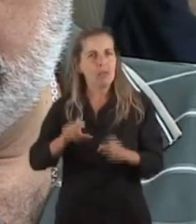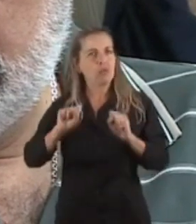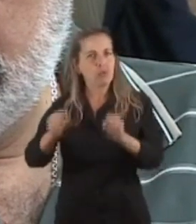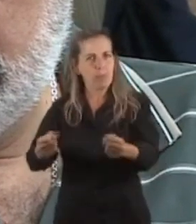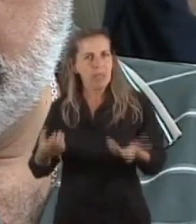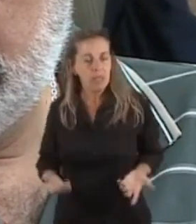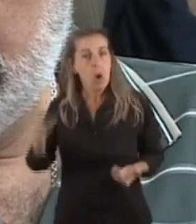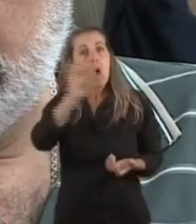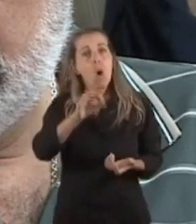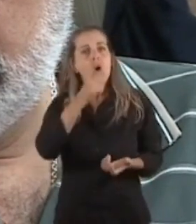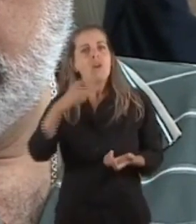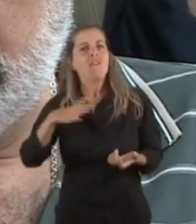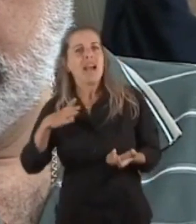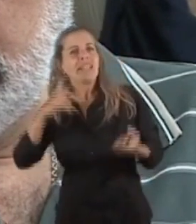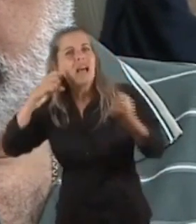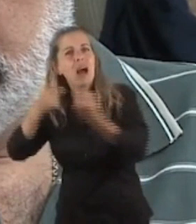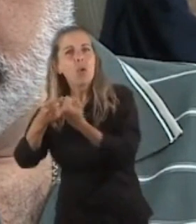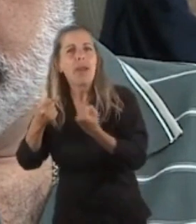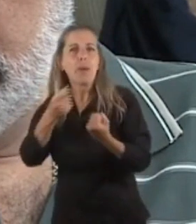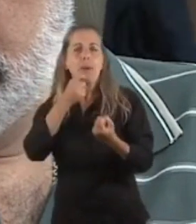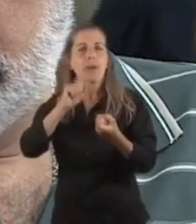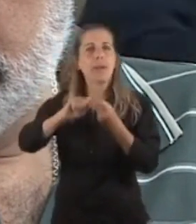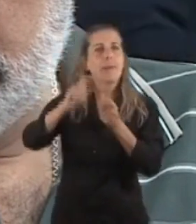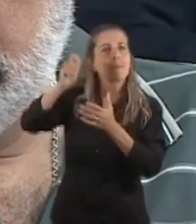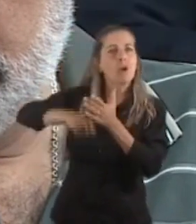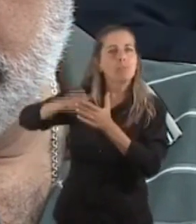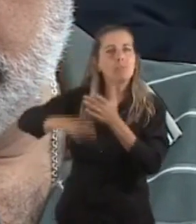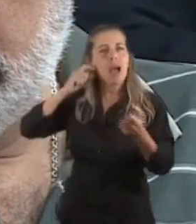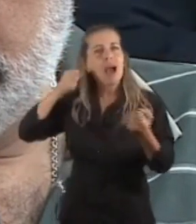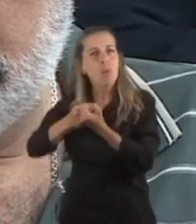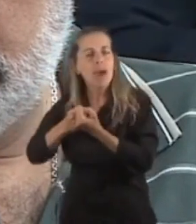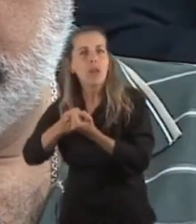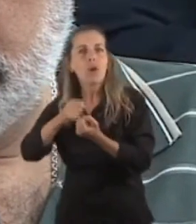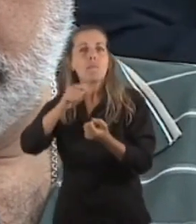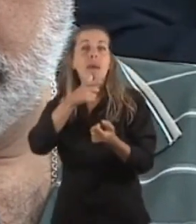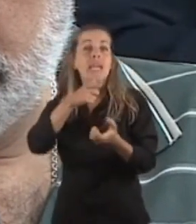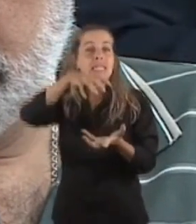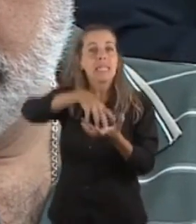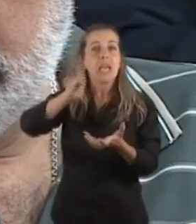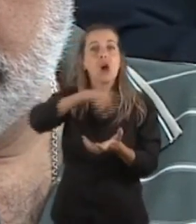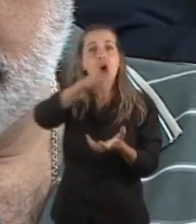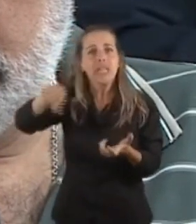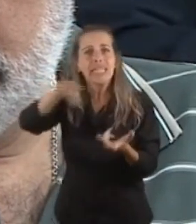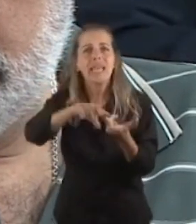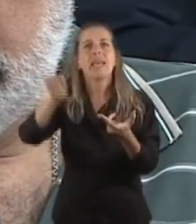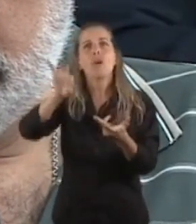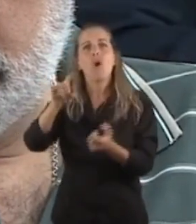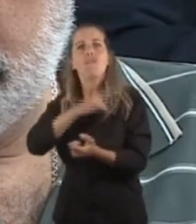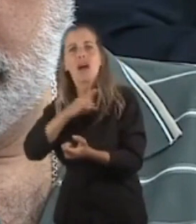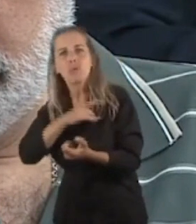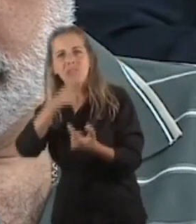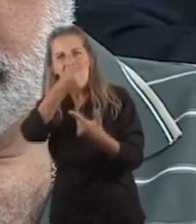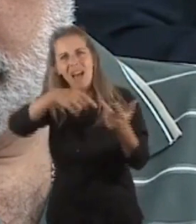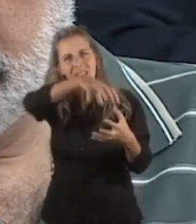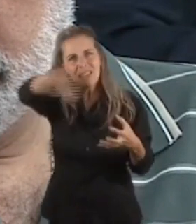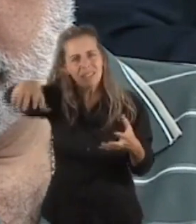las universidades con el conicet el están advirtiendo también la gruesa cantidad de